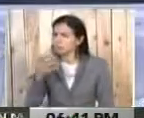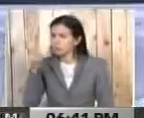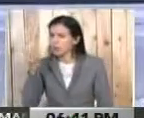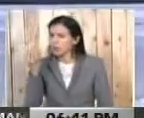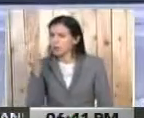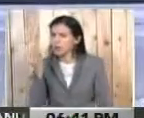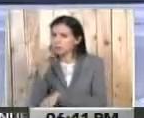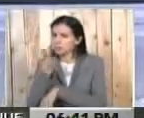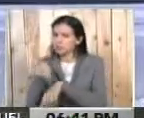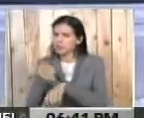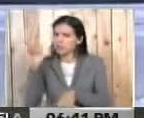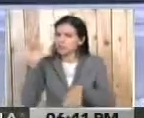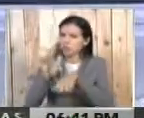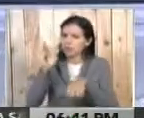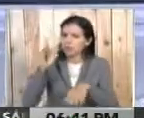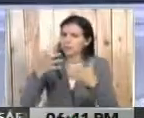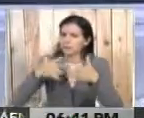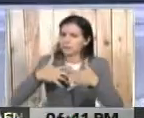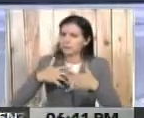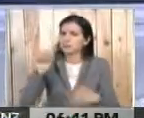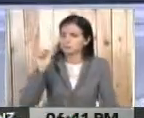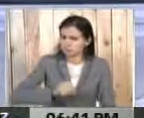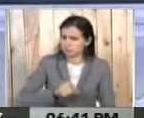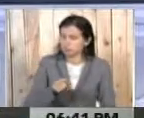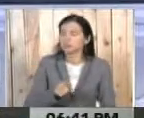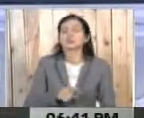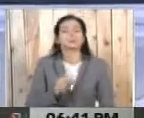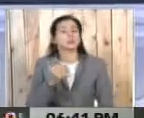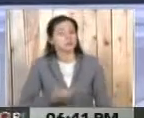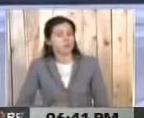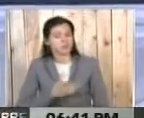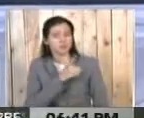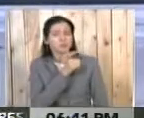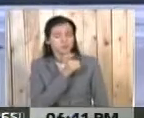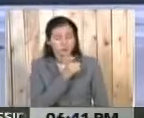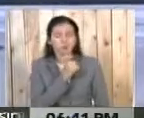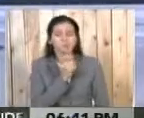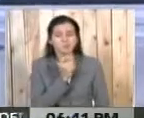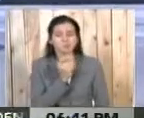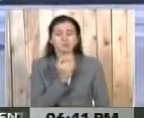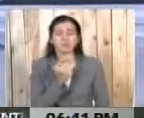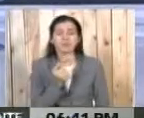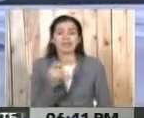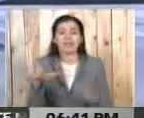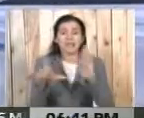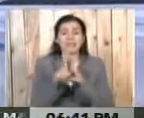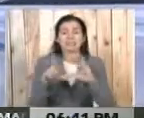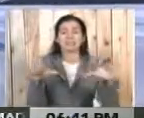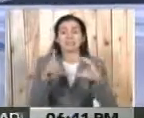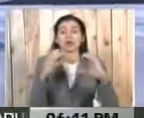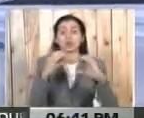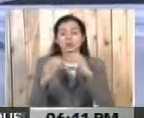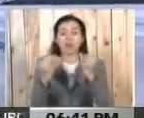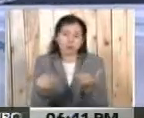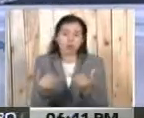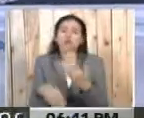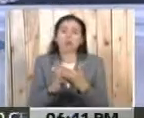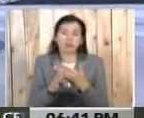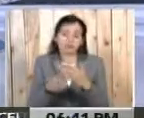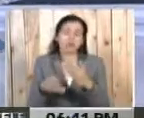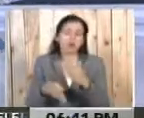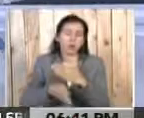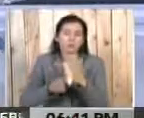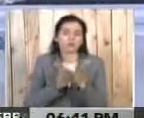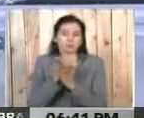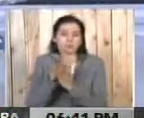nuevamente sobre CanTV? Bueno, es muy importante esa pregunta, porque fíjate, la ley de telecomunicaciones vigente, que va a seguir vigente